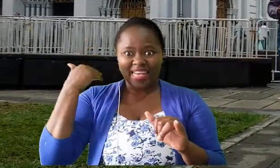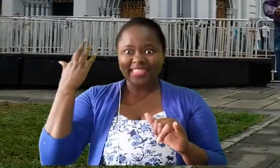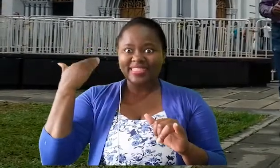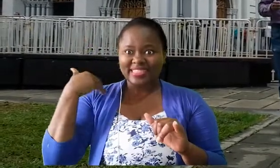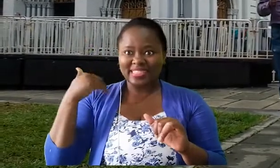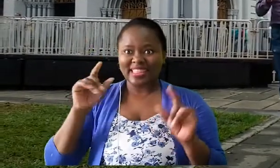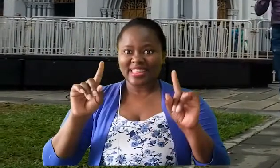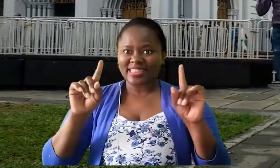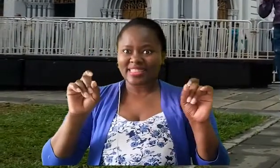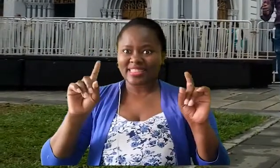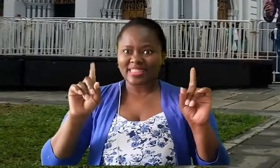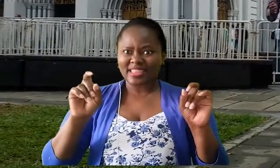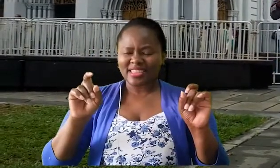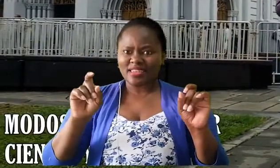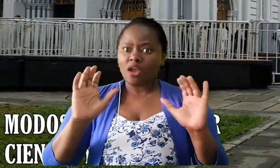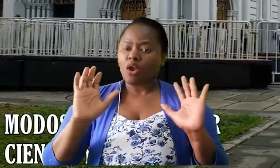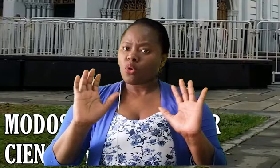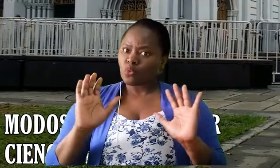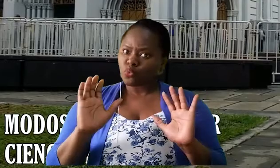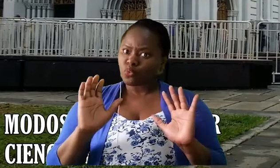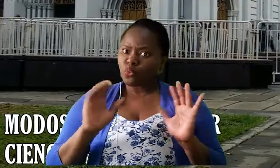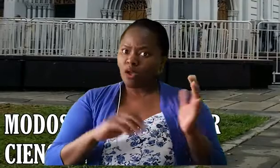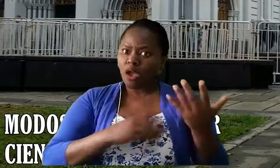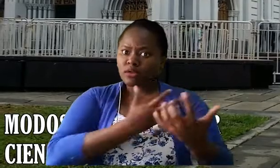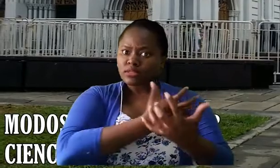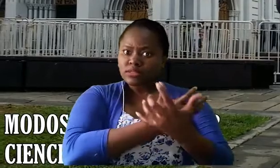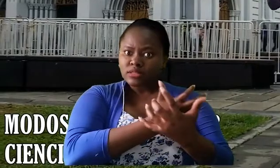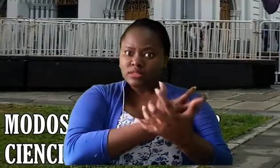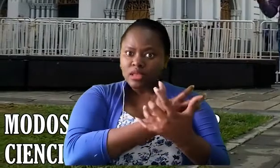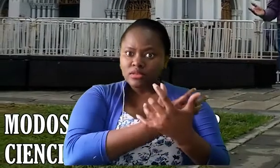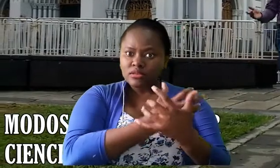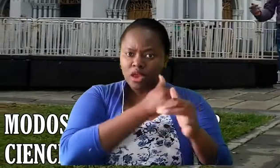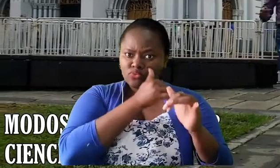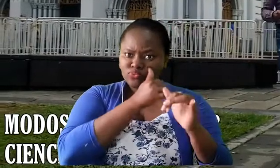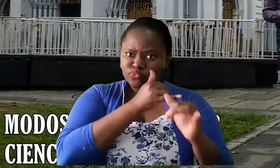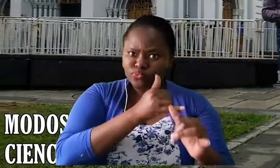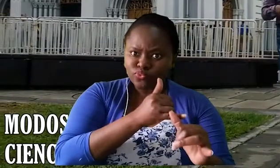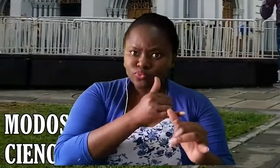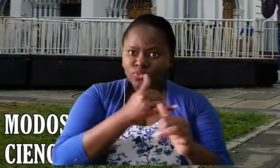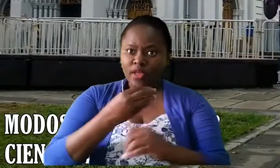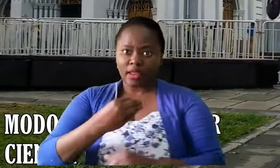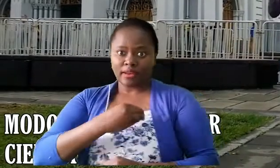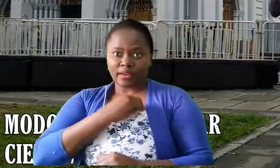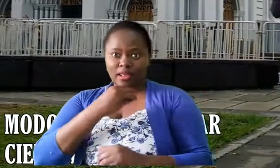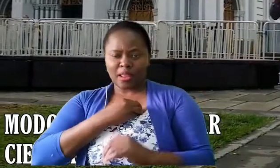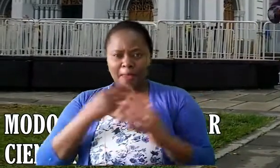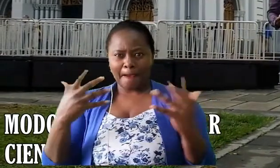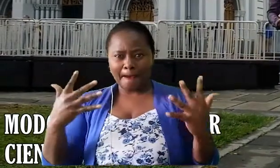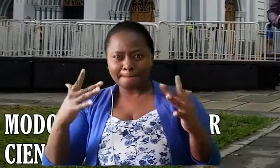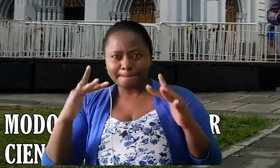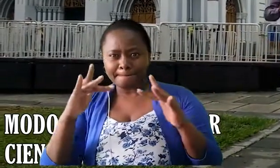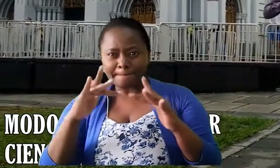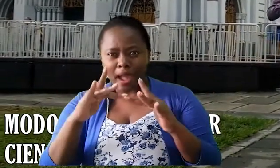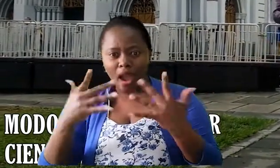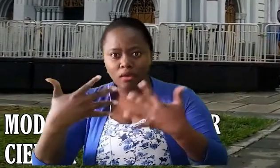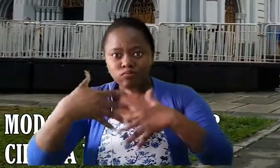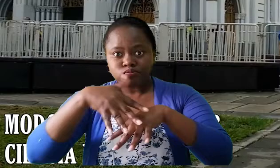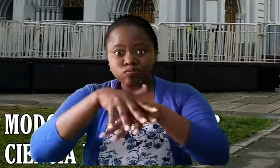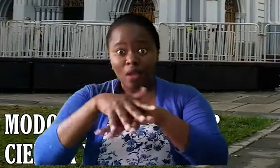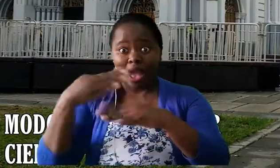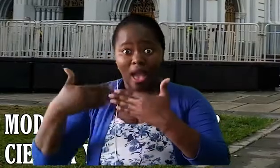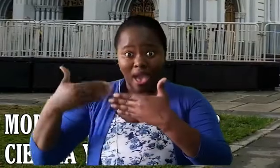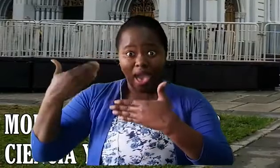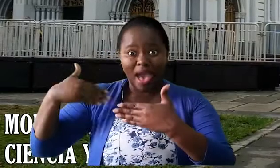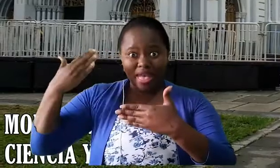de relacionar la ciencia y la religión. En los capítulos anteriores vimos el primer modo, que